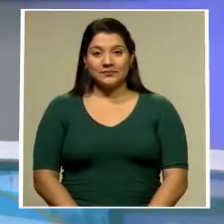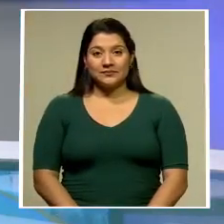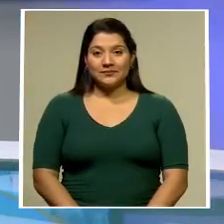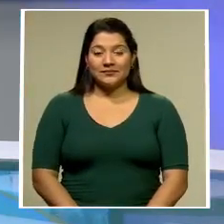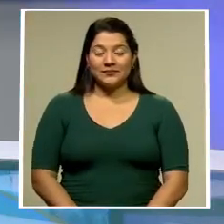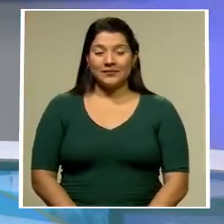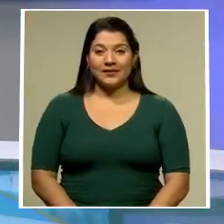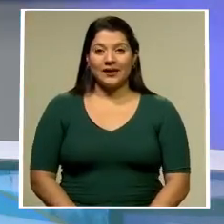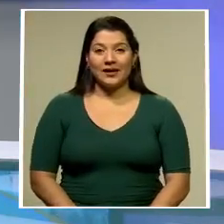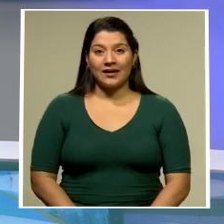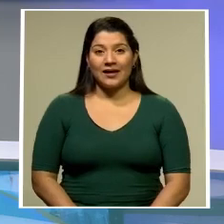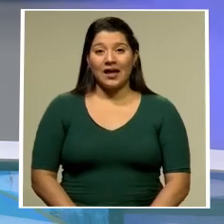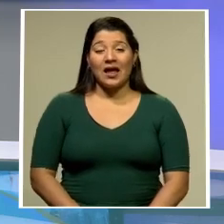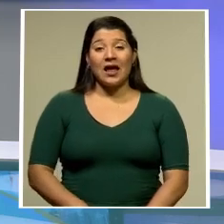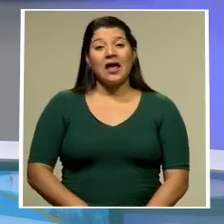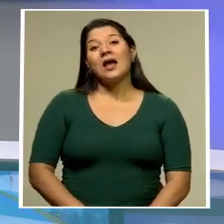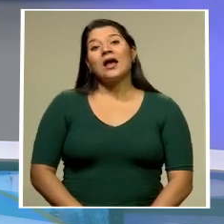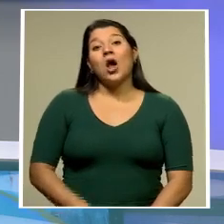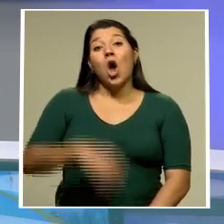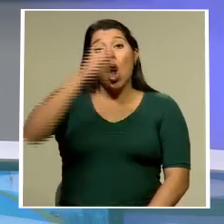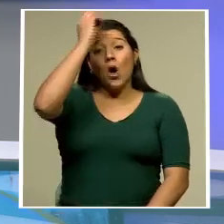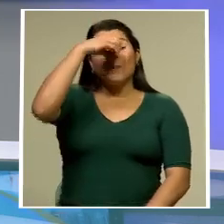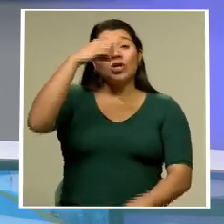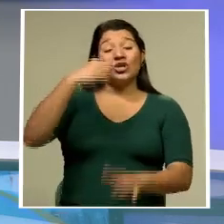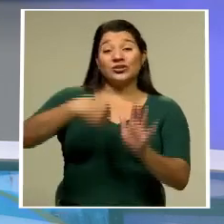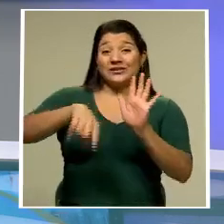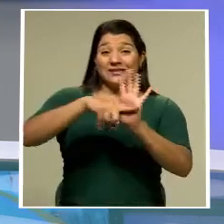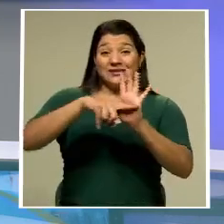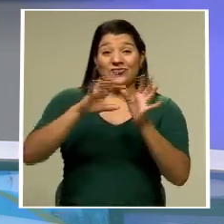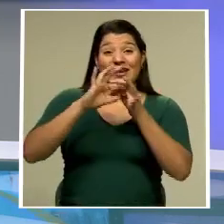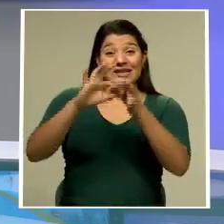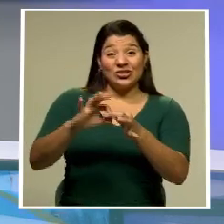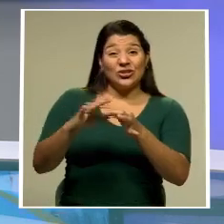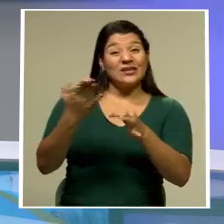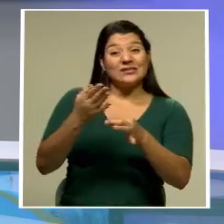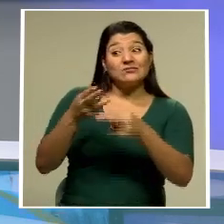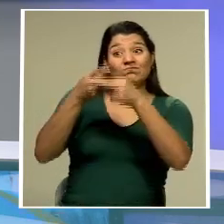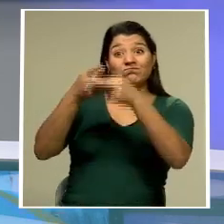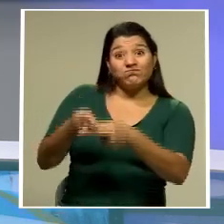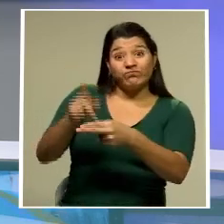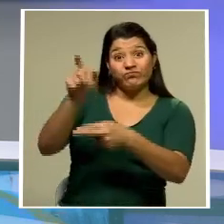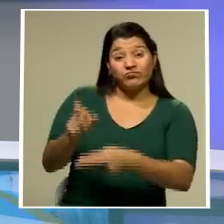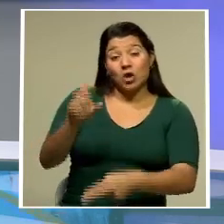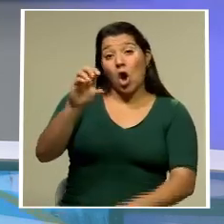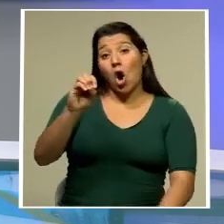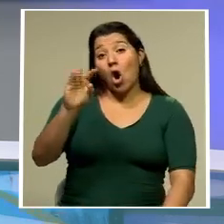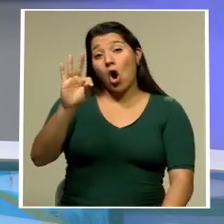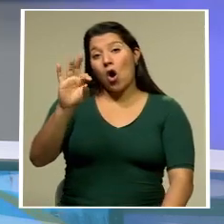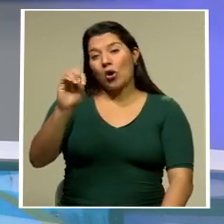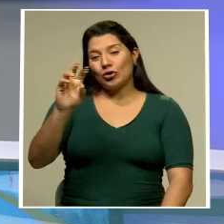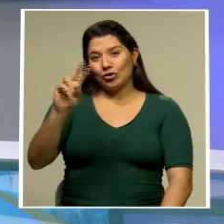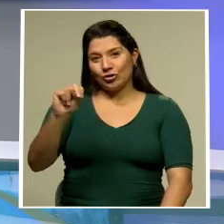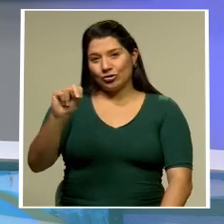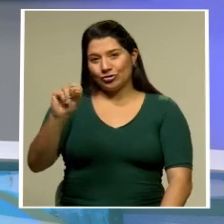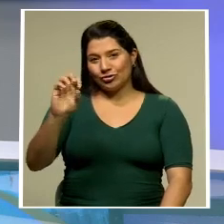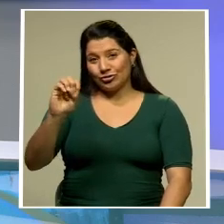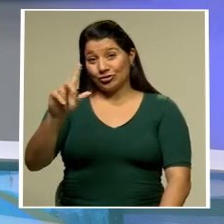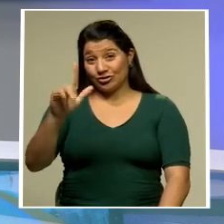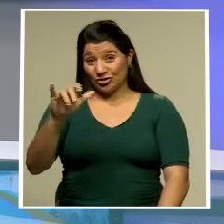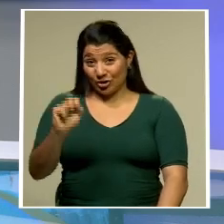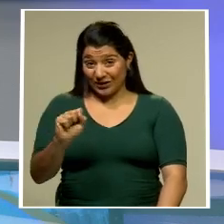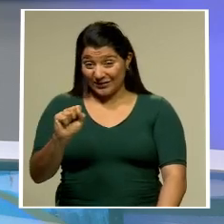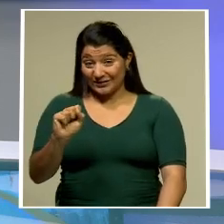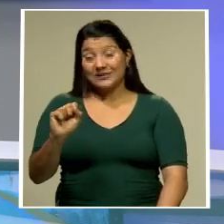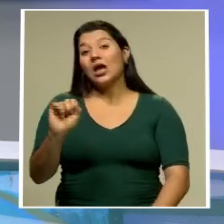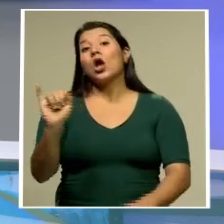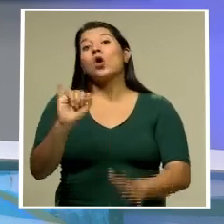Las reacciones negativas a la designación de Otón Solís como delegado ante la OCDE no cesan en el